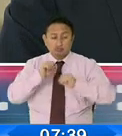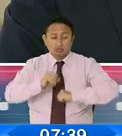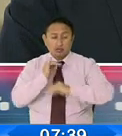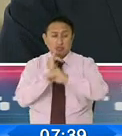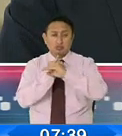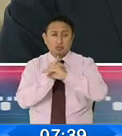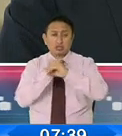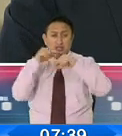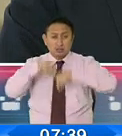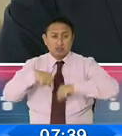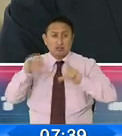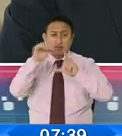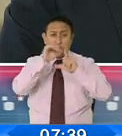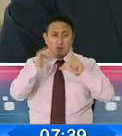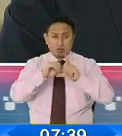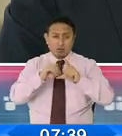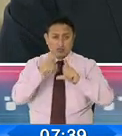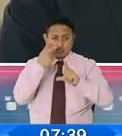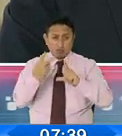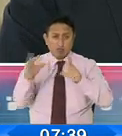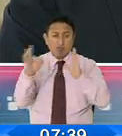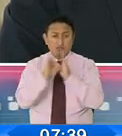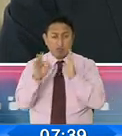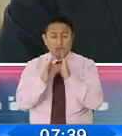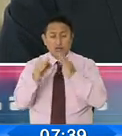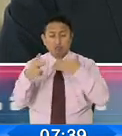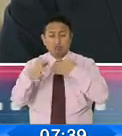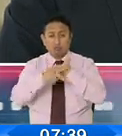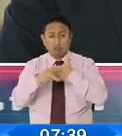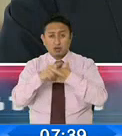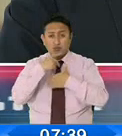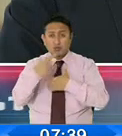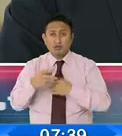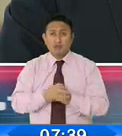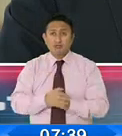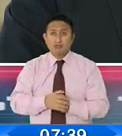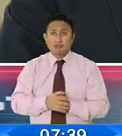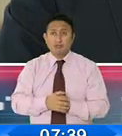en vivo por las redes sociales, tanto públicas